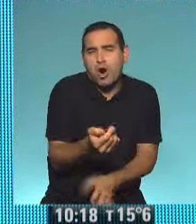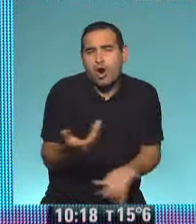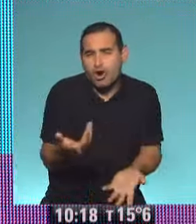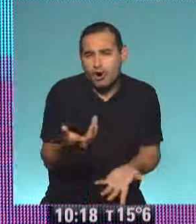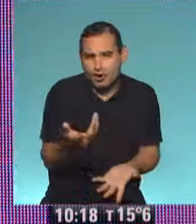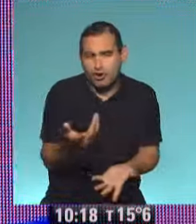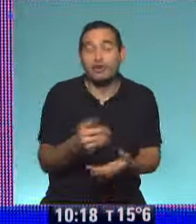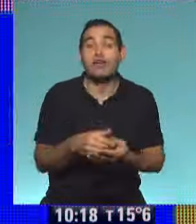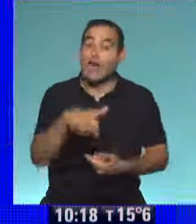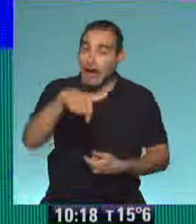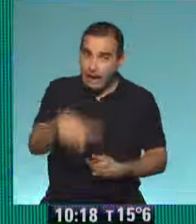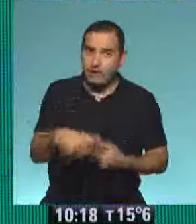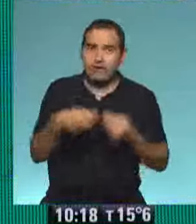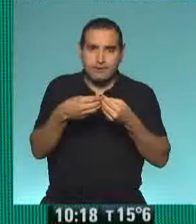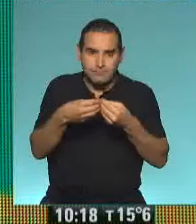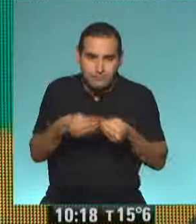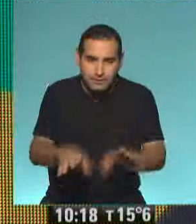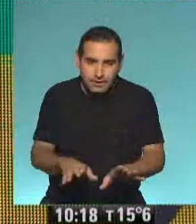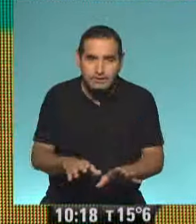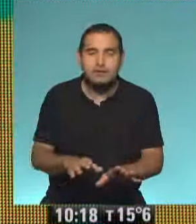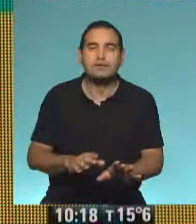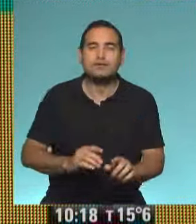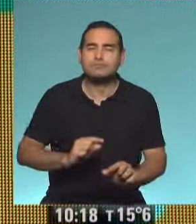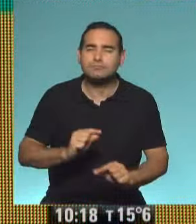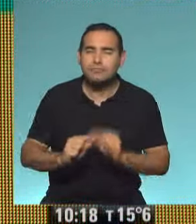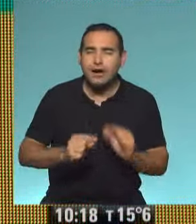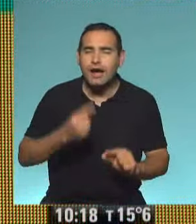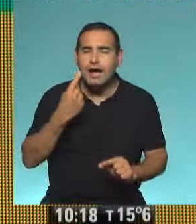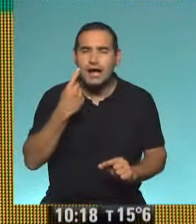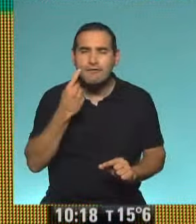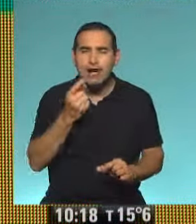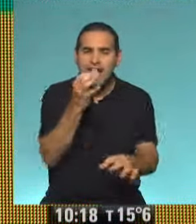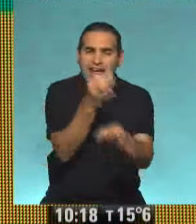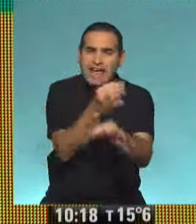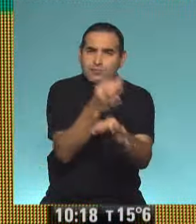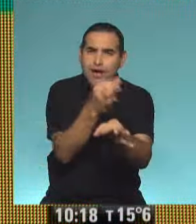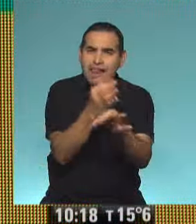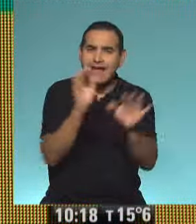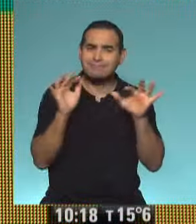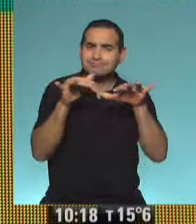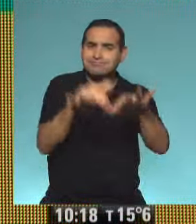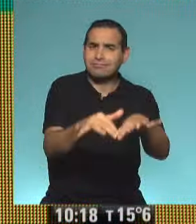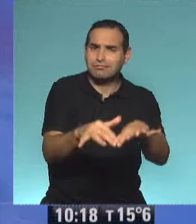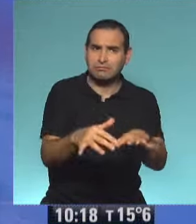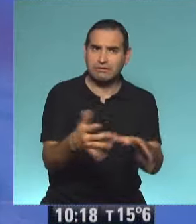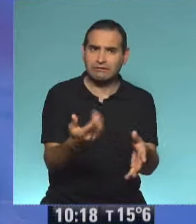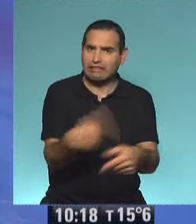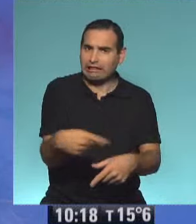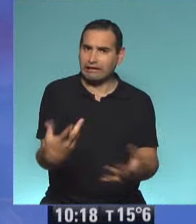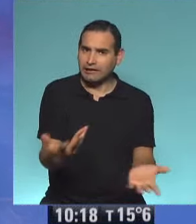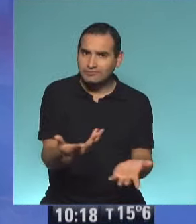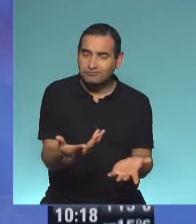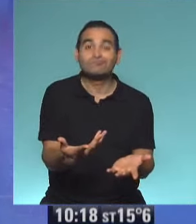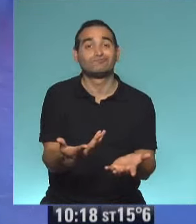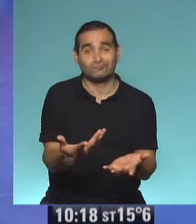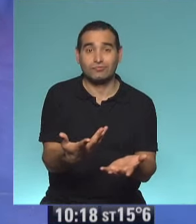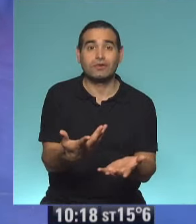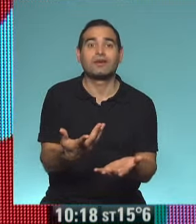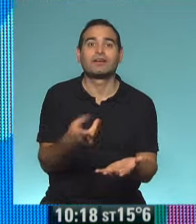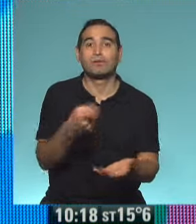En estos días vamos a empezar a ver qué cosas se hacen en la escuela cuando vamos a la escuela, ¿sí? Bien. Y una de las cosas que